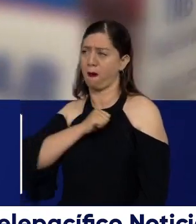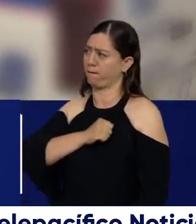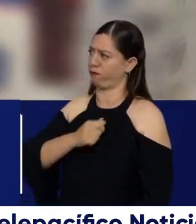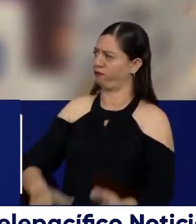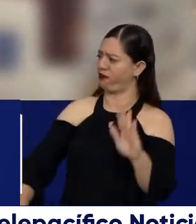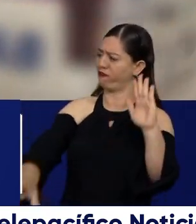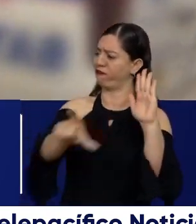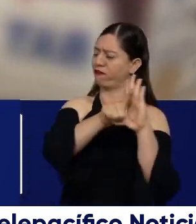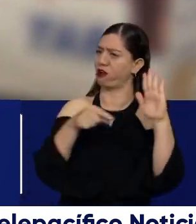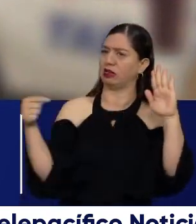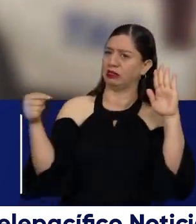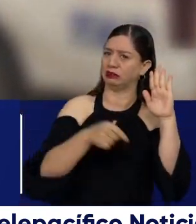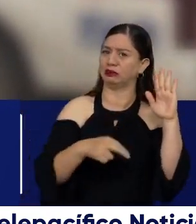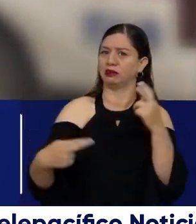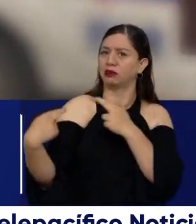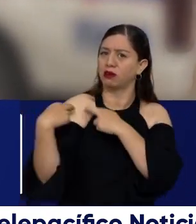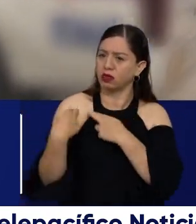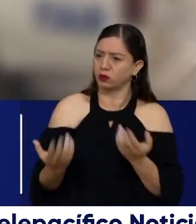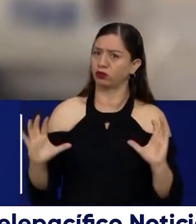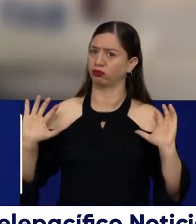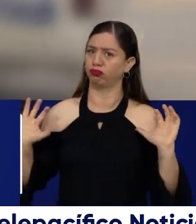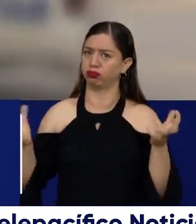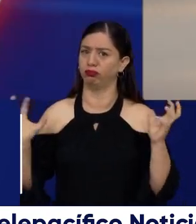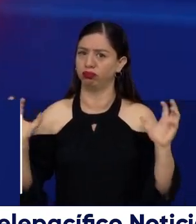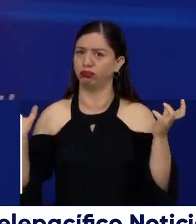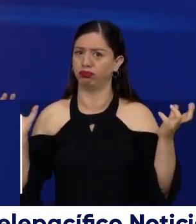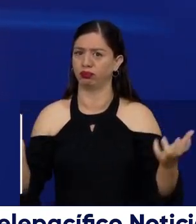legisle responsablemente sobre las ambulancias.